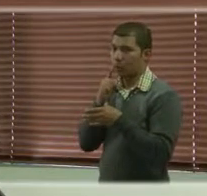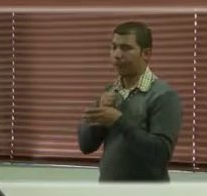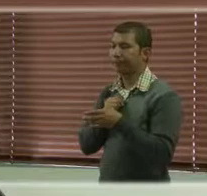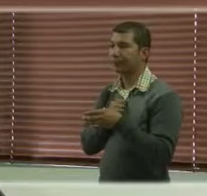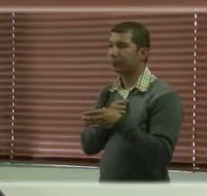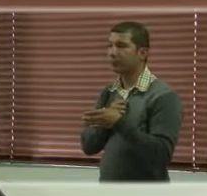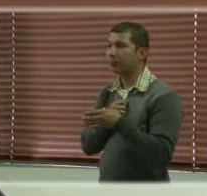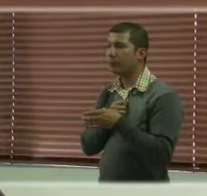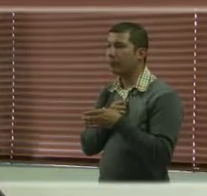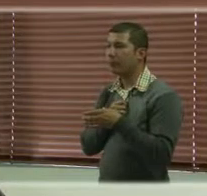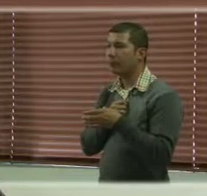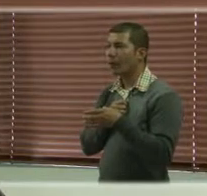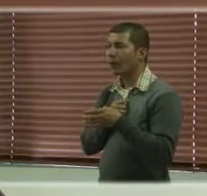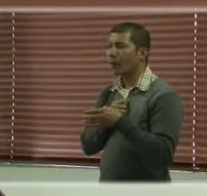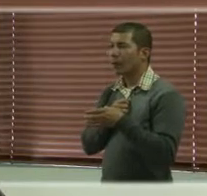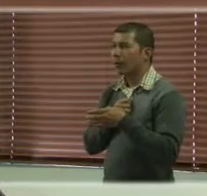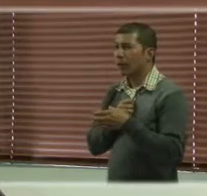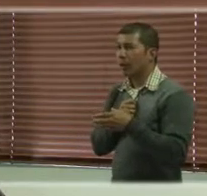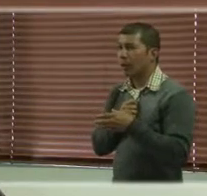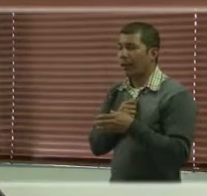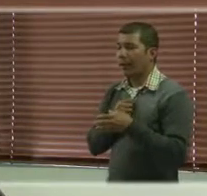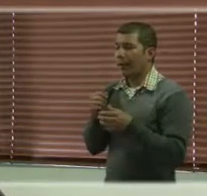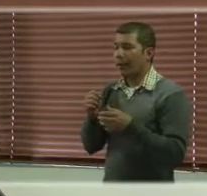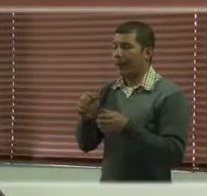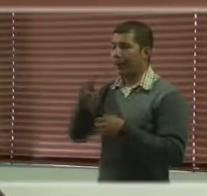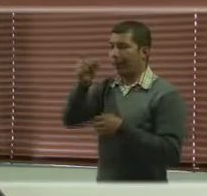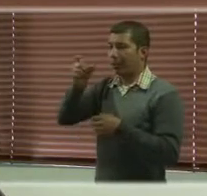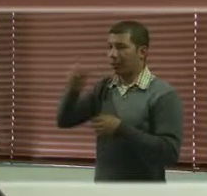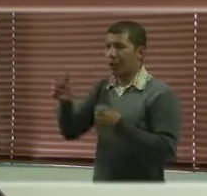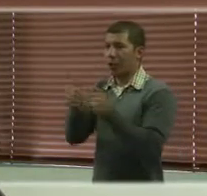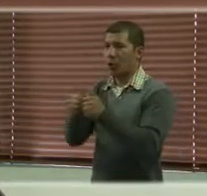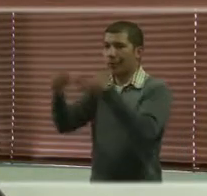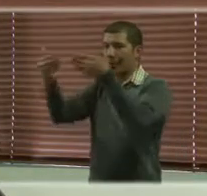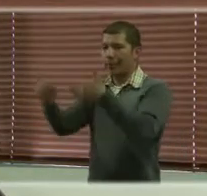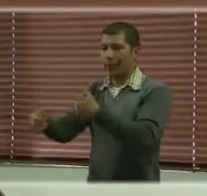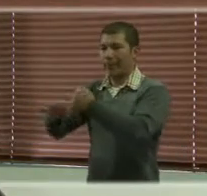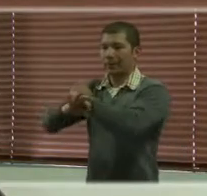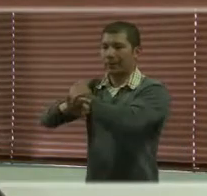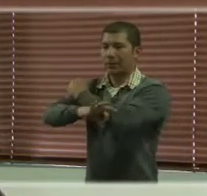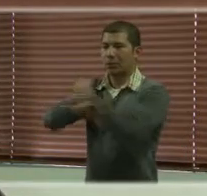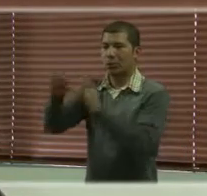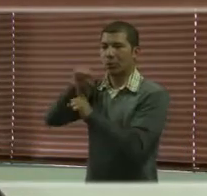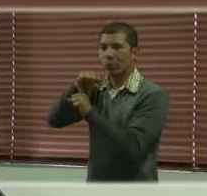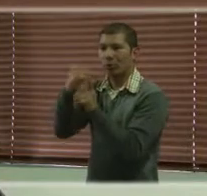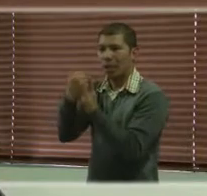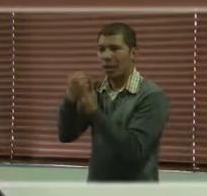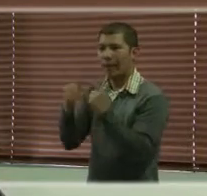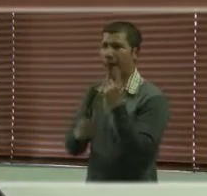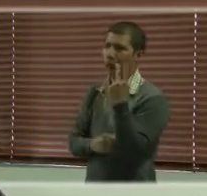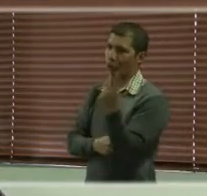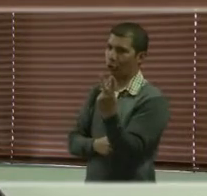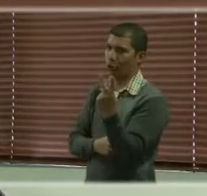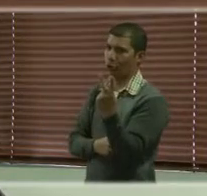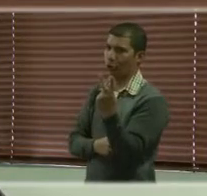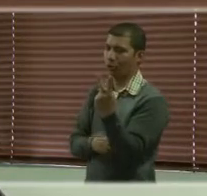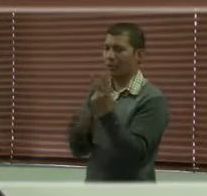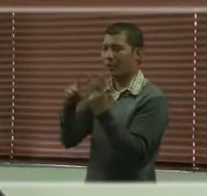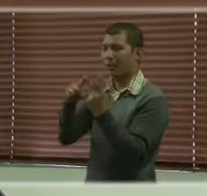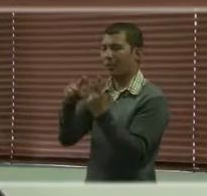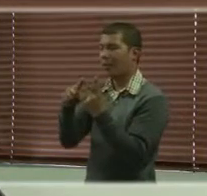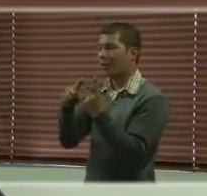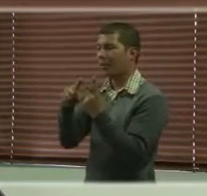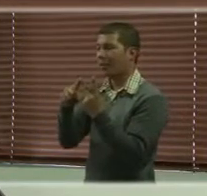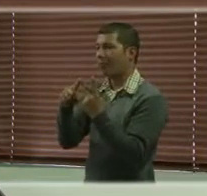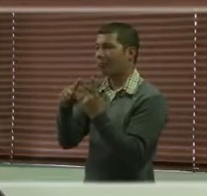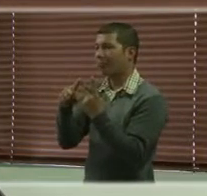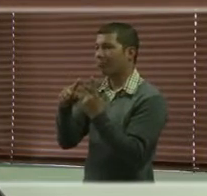personas con discapacidad social psicosocial les comenté que hubo dos pero la última terminó también su mandato en diciembre y ahora